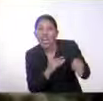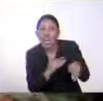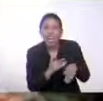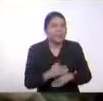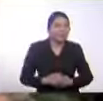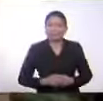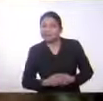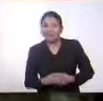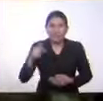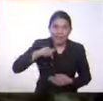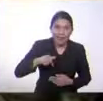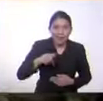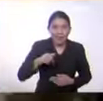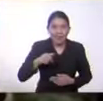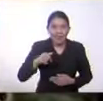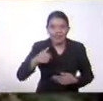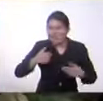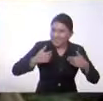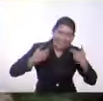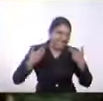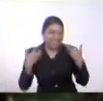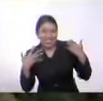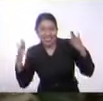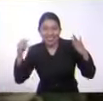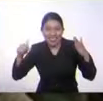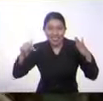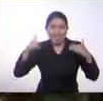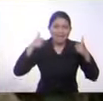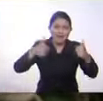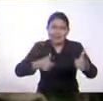¡Estamos en brazo! ¡Sí!